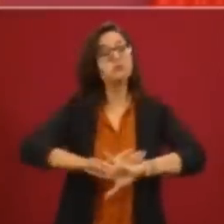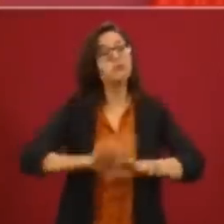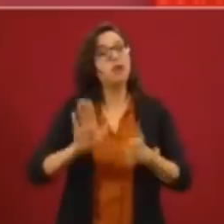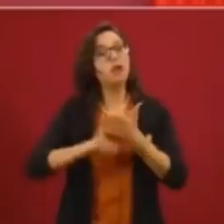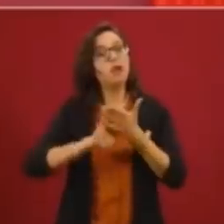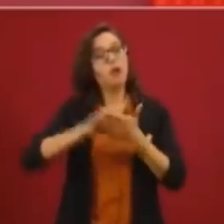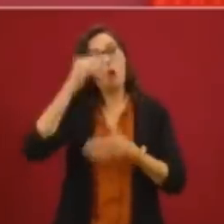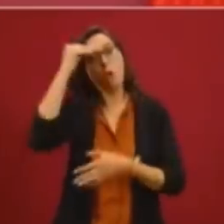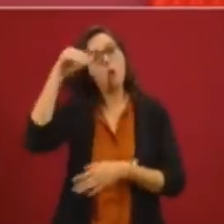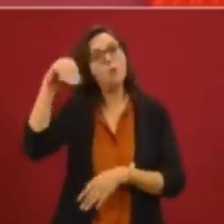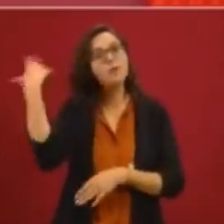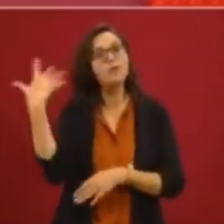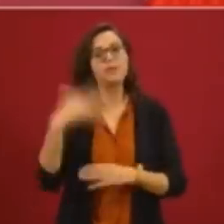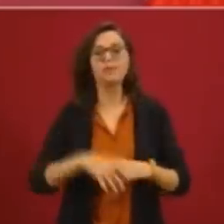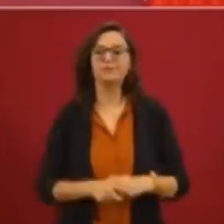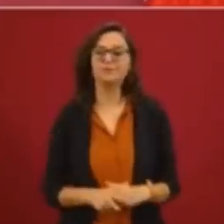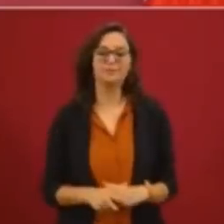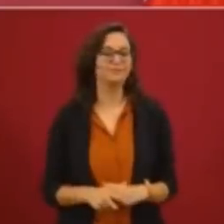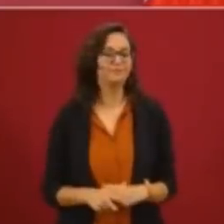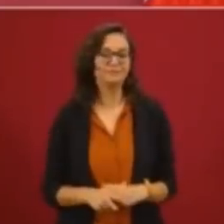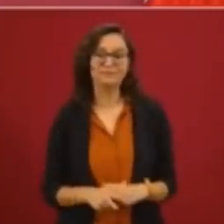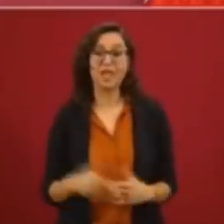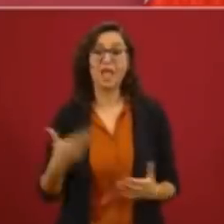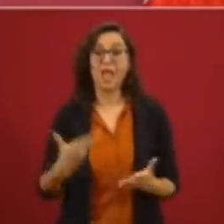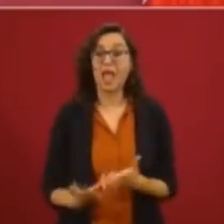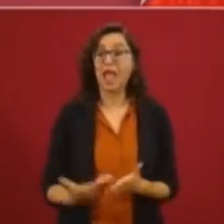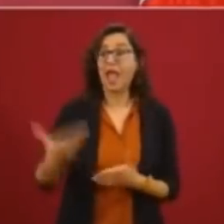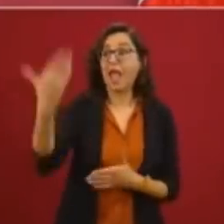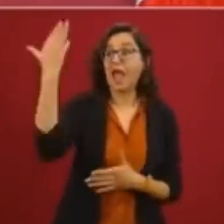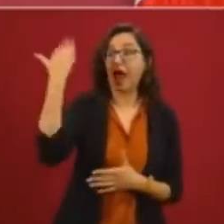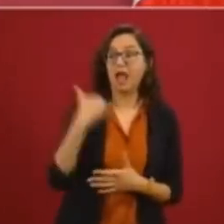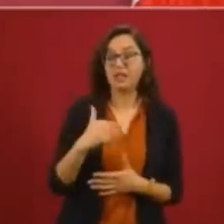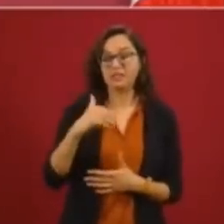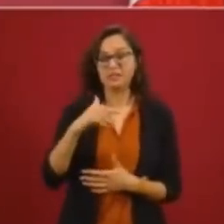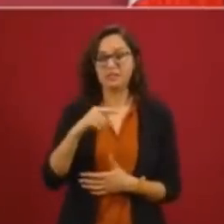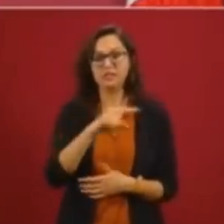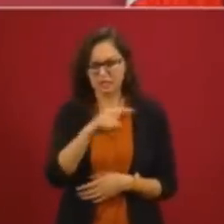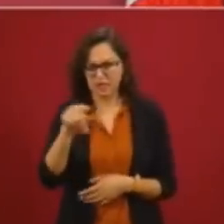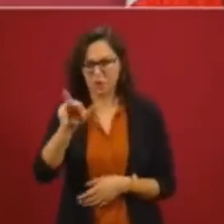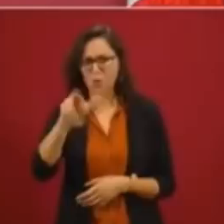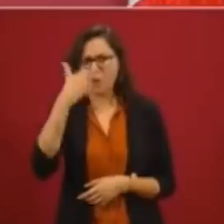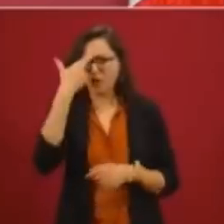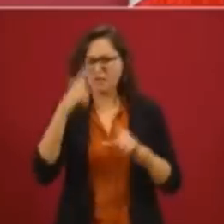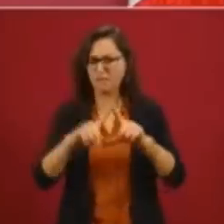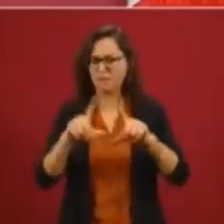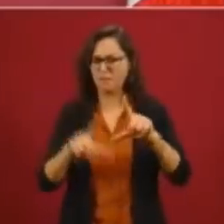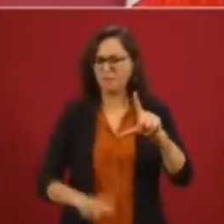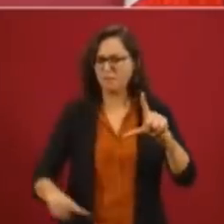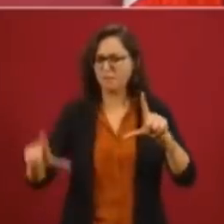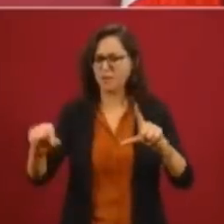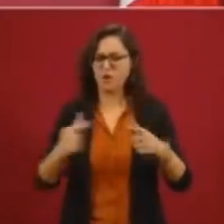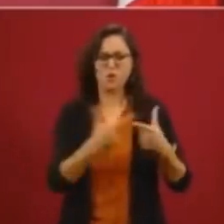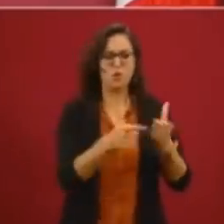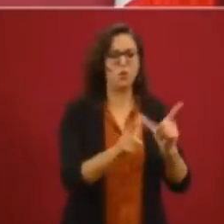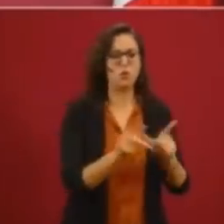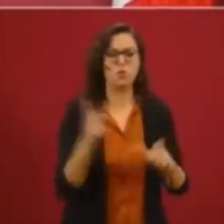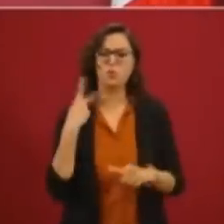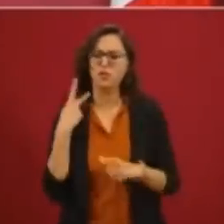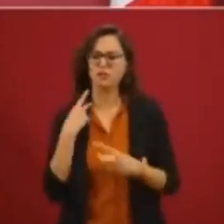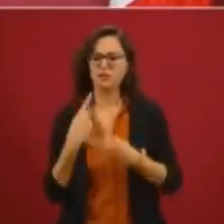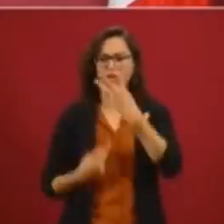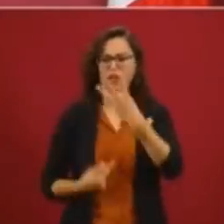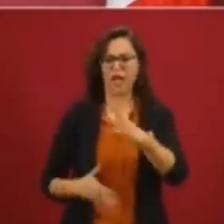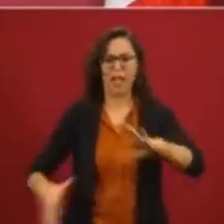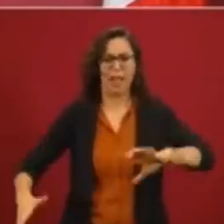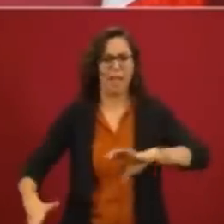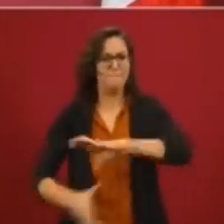Desde que se firmó el llamado Pacto por México, acuérdense, ya no se habla de eso.